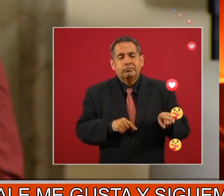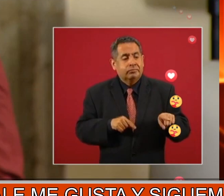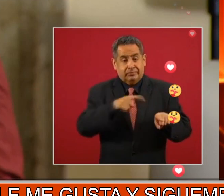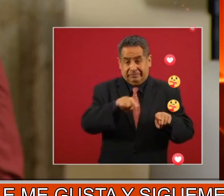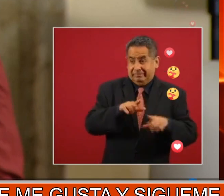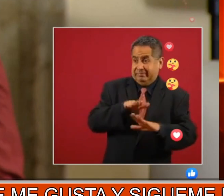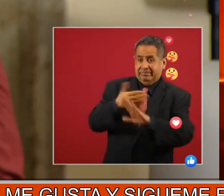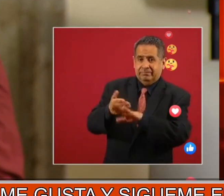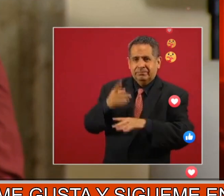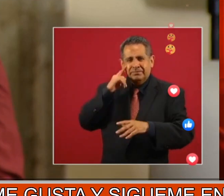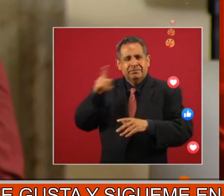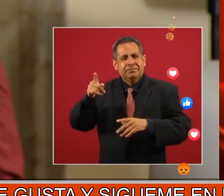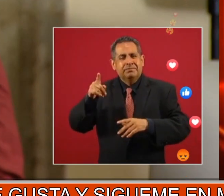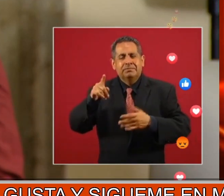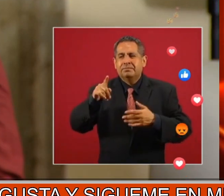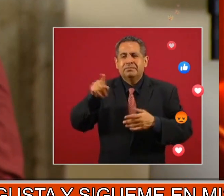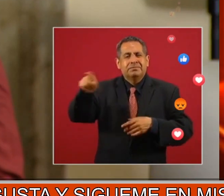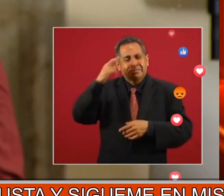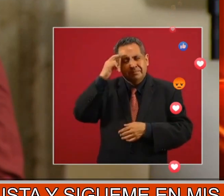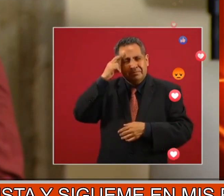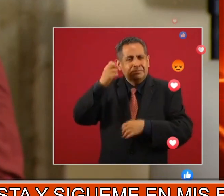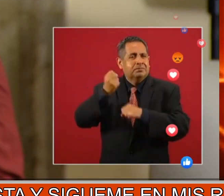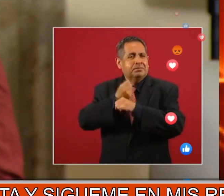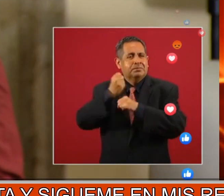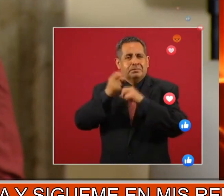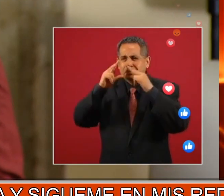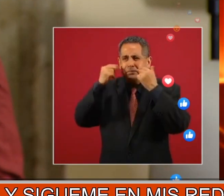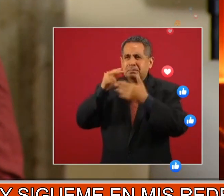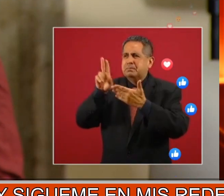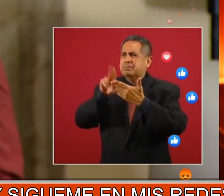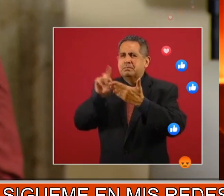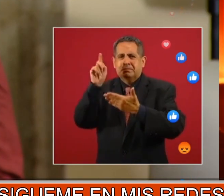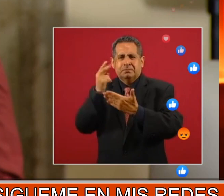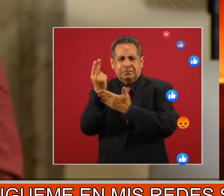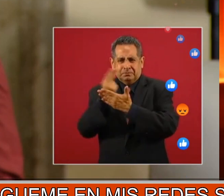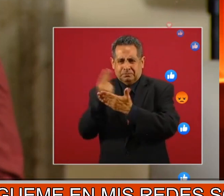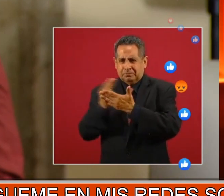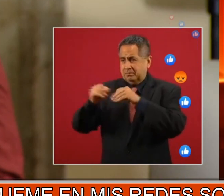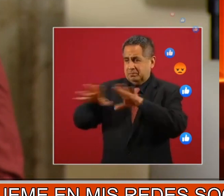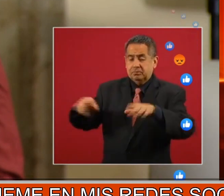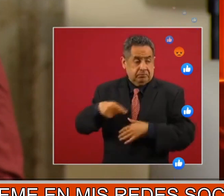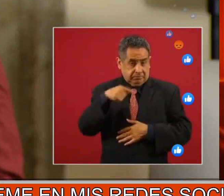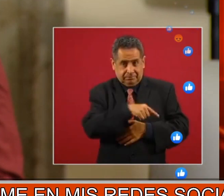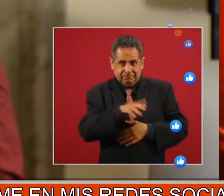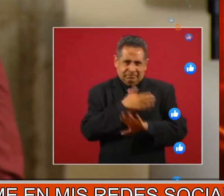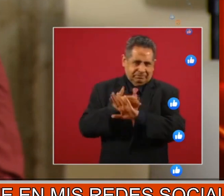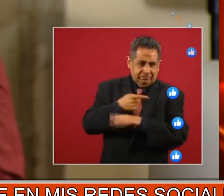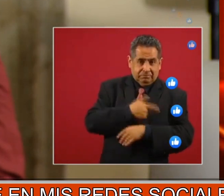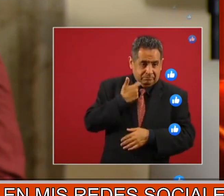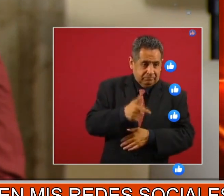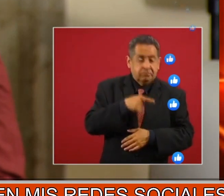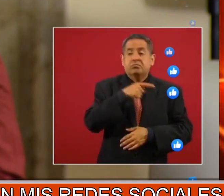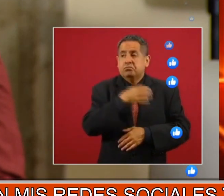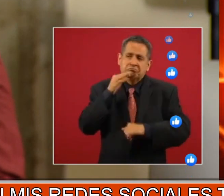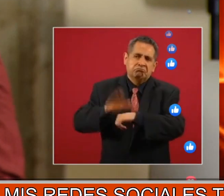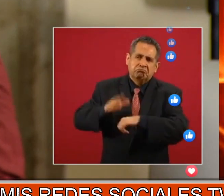de esta pintura de Zapata, que están volviendo a manifestarse, incluso están anunciando bloqueos para el día de hoy o mañana en